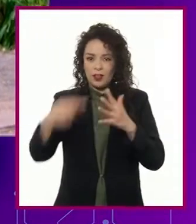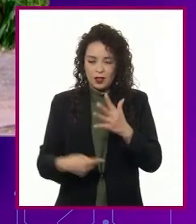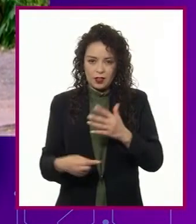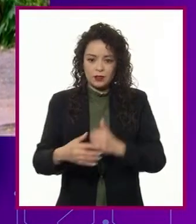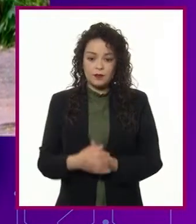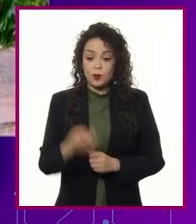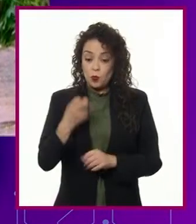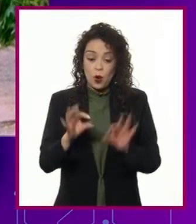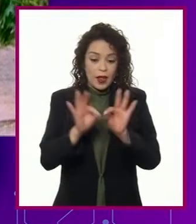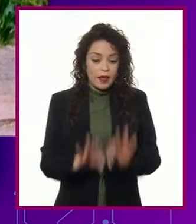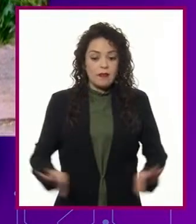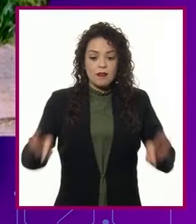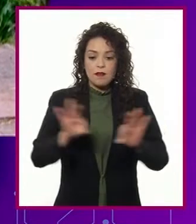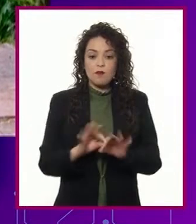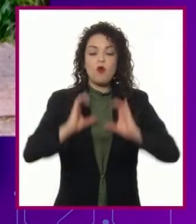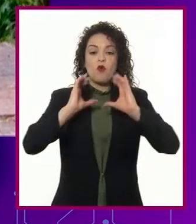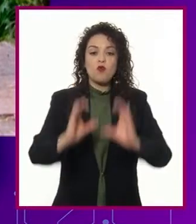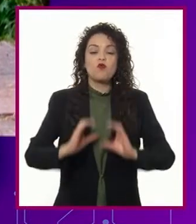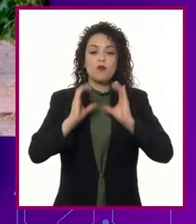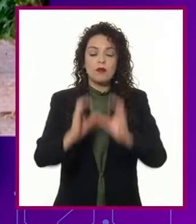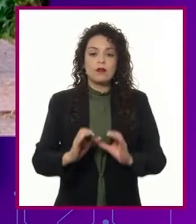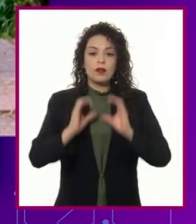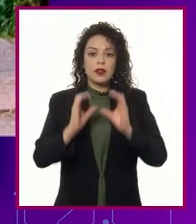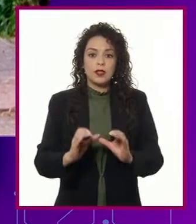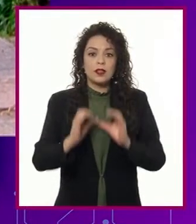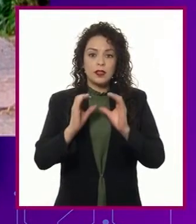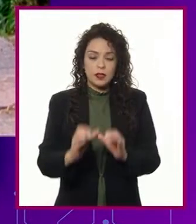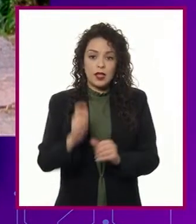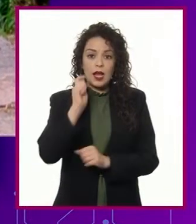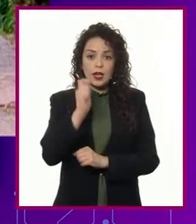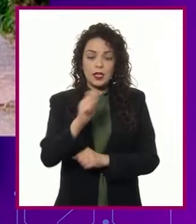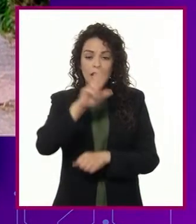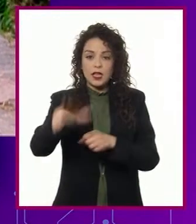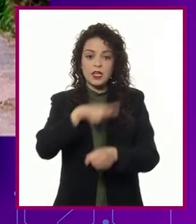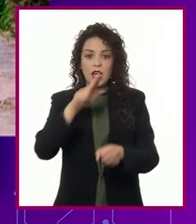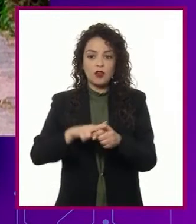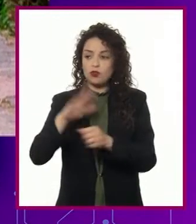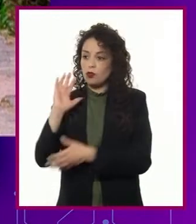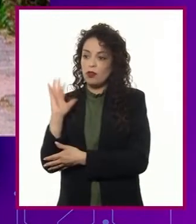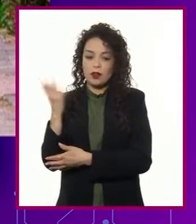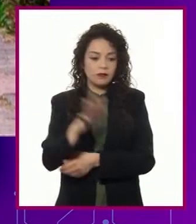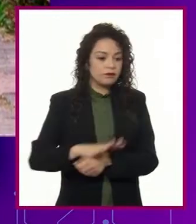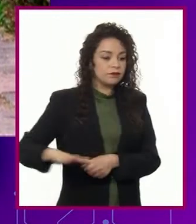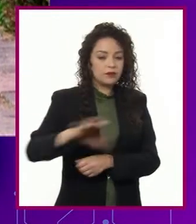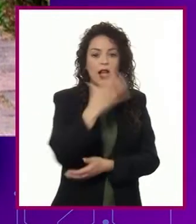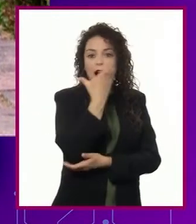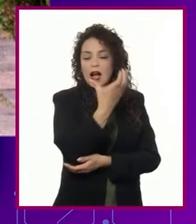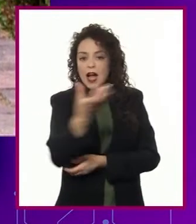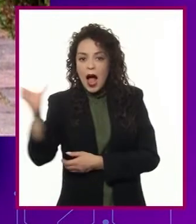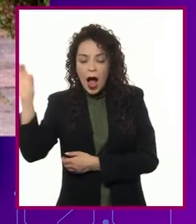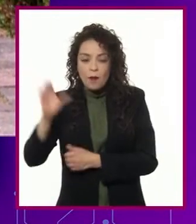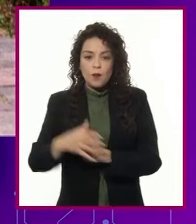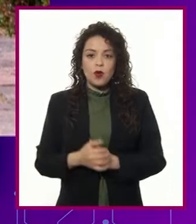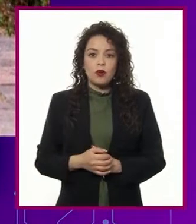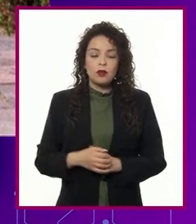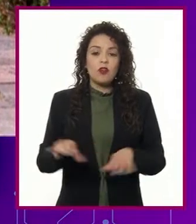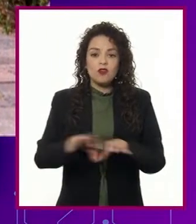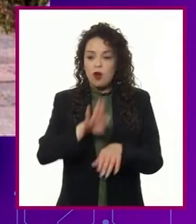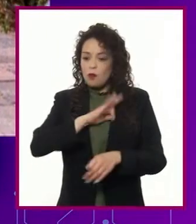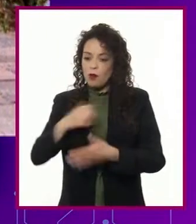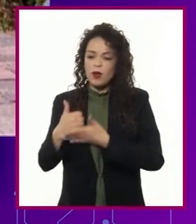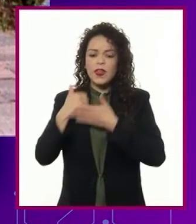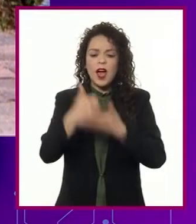es de suma importancia preservar en la medida de lo posible el estado natural de los ecosistemas y el campo. ¿Cómo podemos ayudar a las